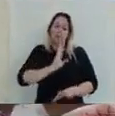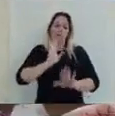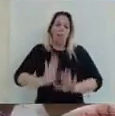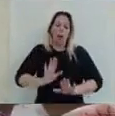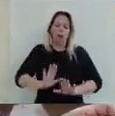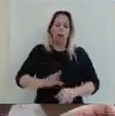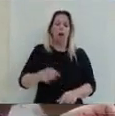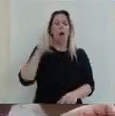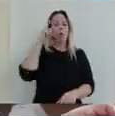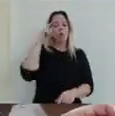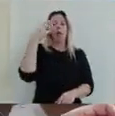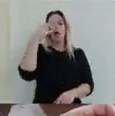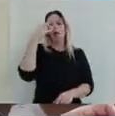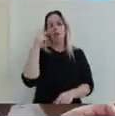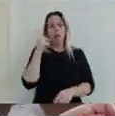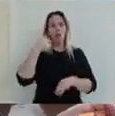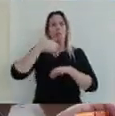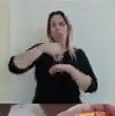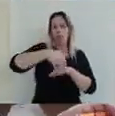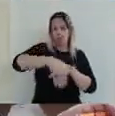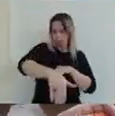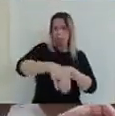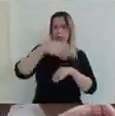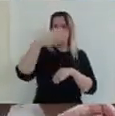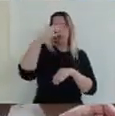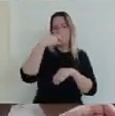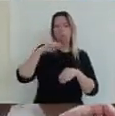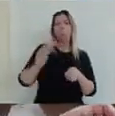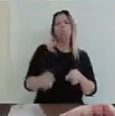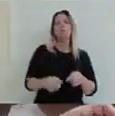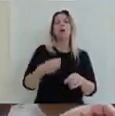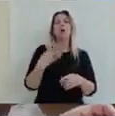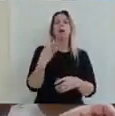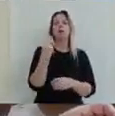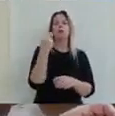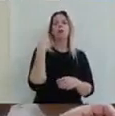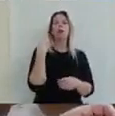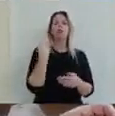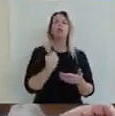nos tomamos para que se eleve al Consejo Deliberante.